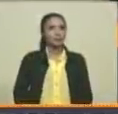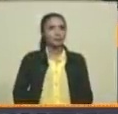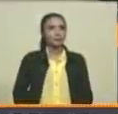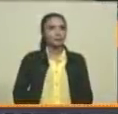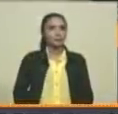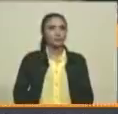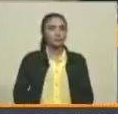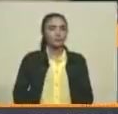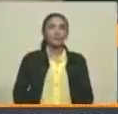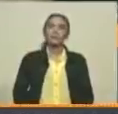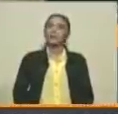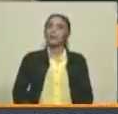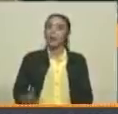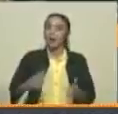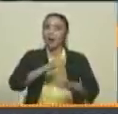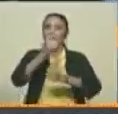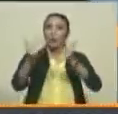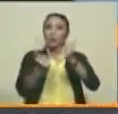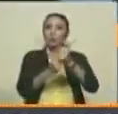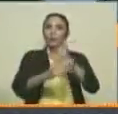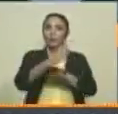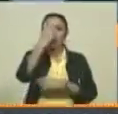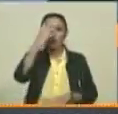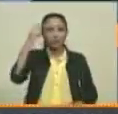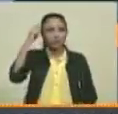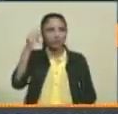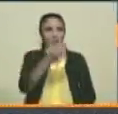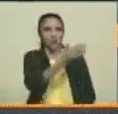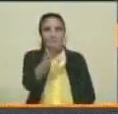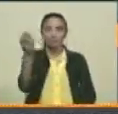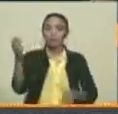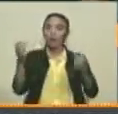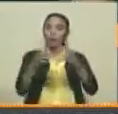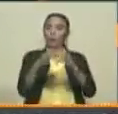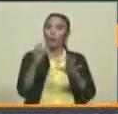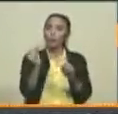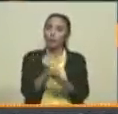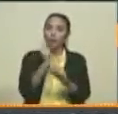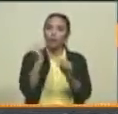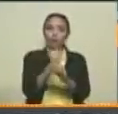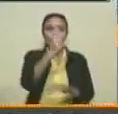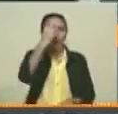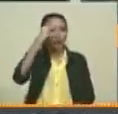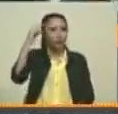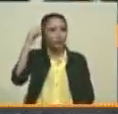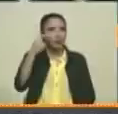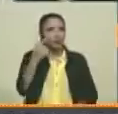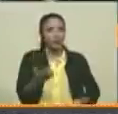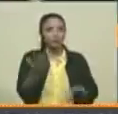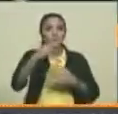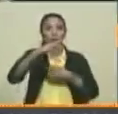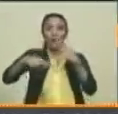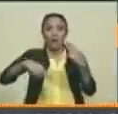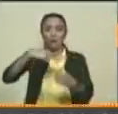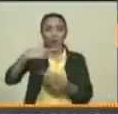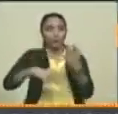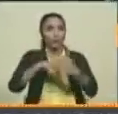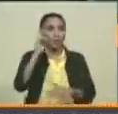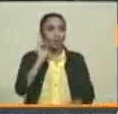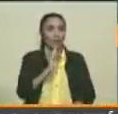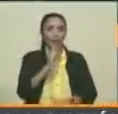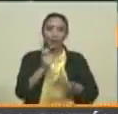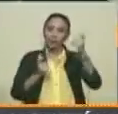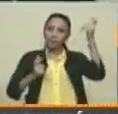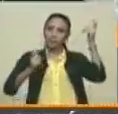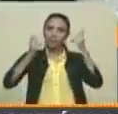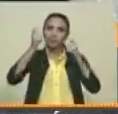los vicecancilleres, al equipo de trabajo de la Cancillería Revolucionaria Bolivariana